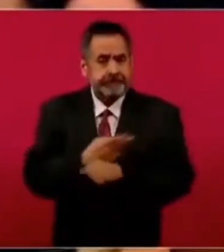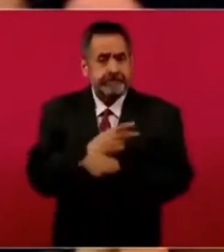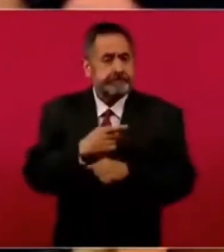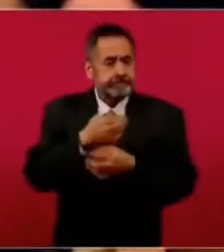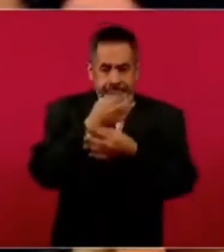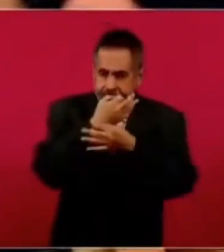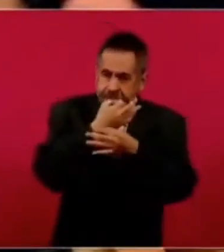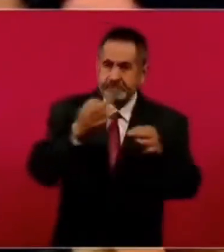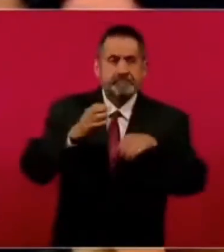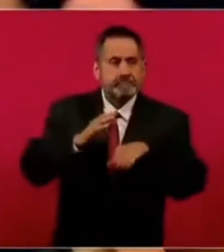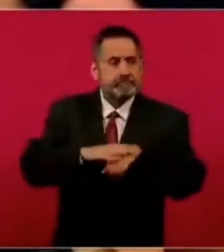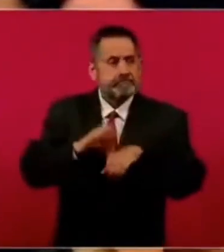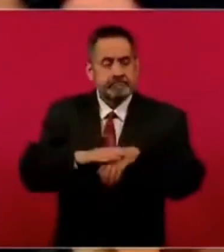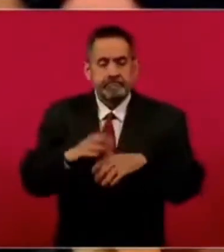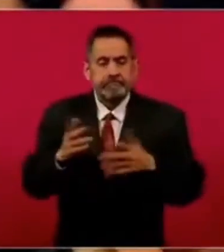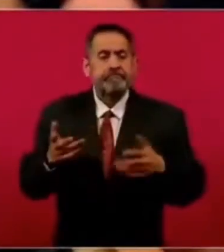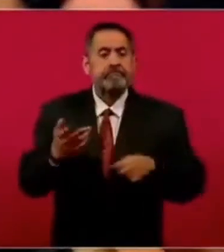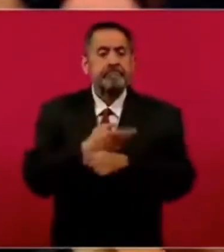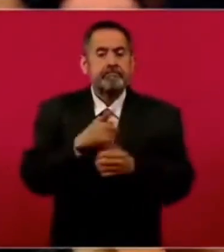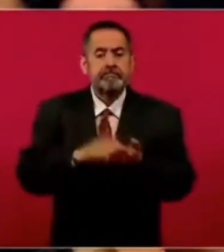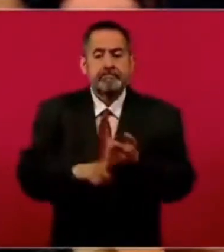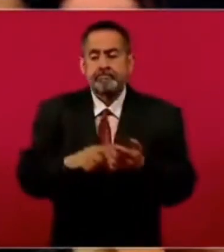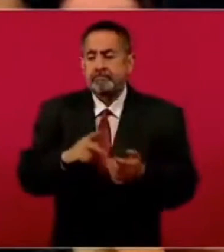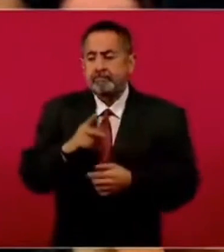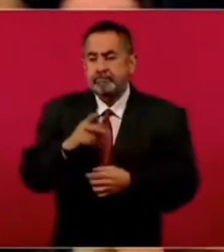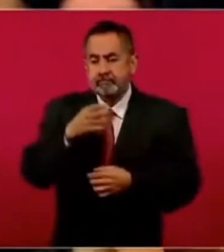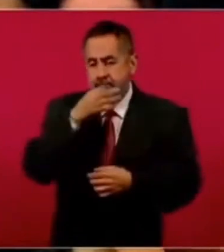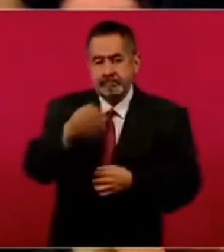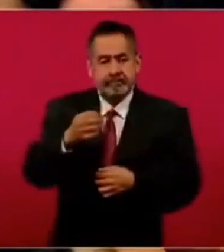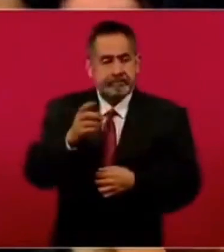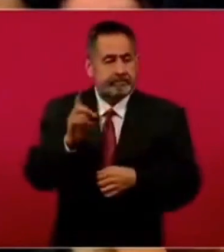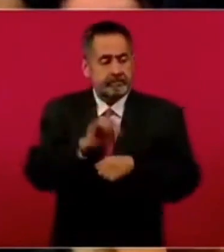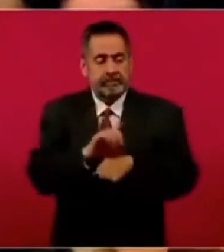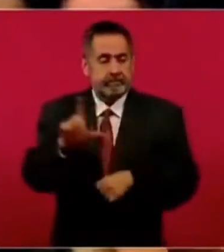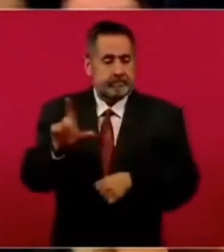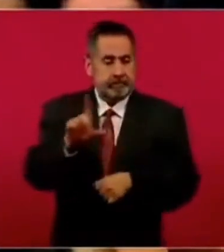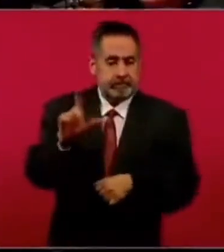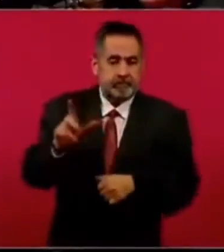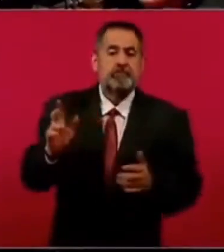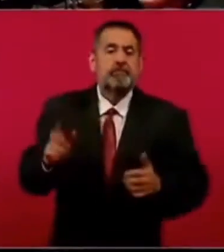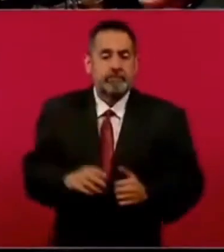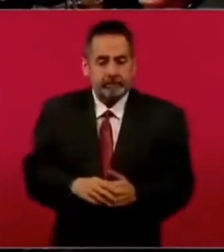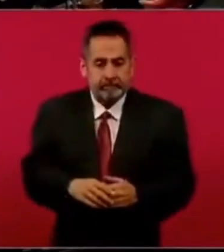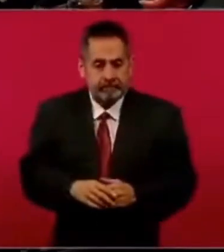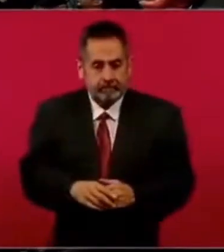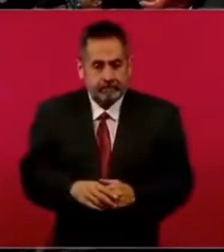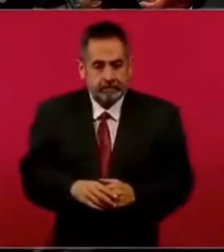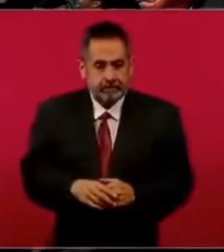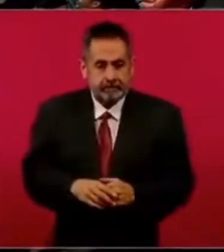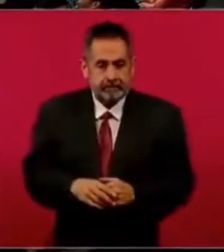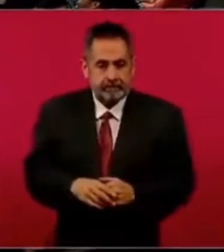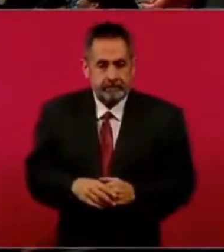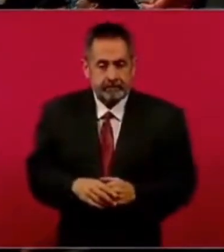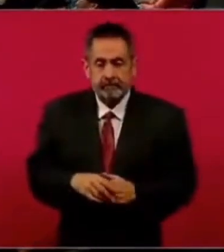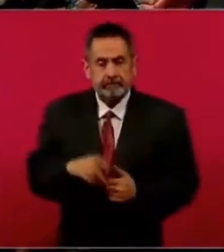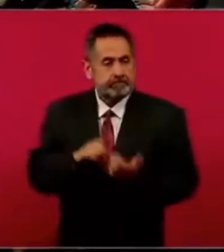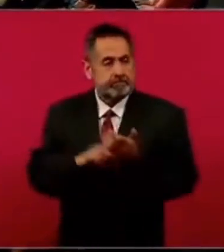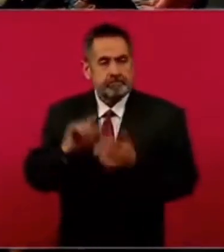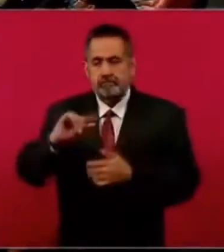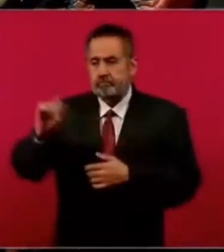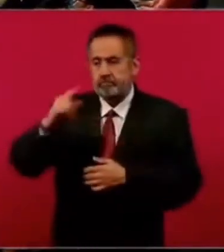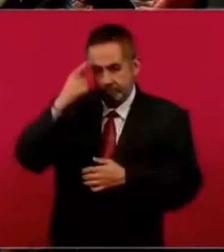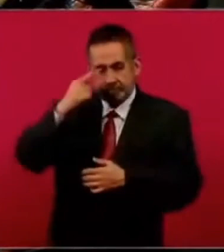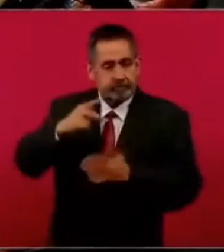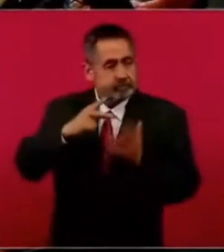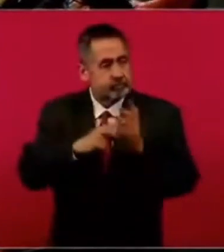mensaje les enviaría a los papás para esta fecha del lunes, y si nos pudiera comentar qué han hecho las autoridades para evitar